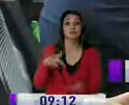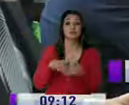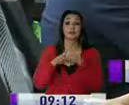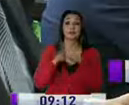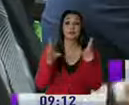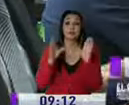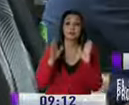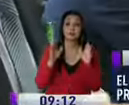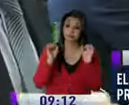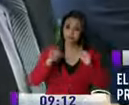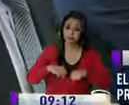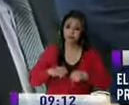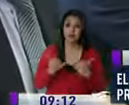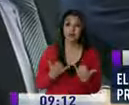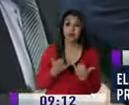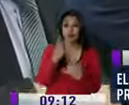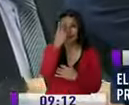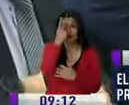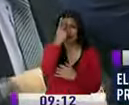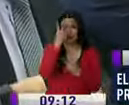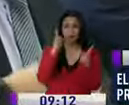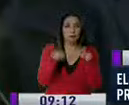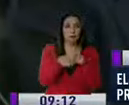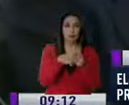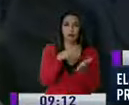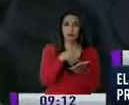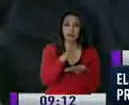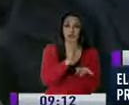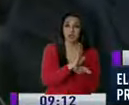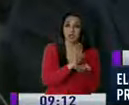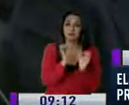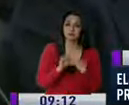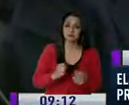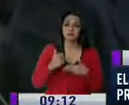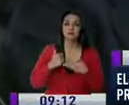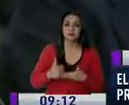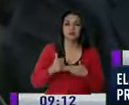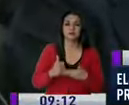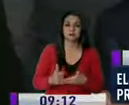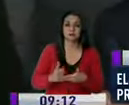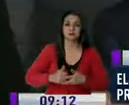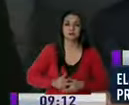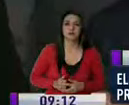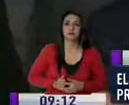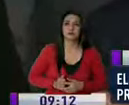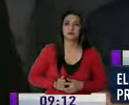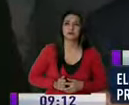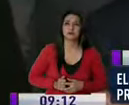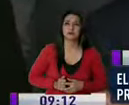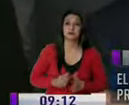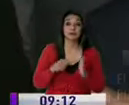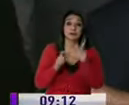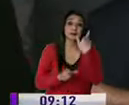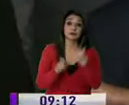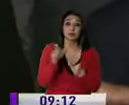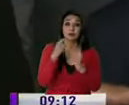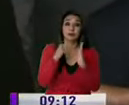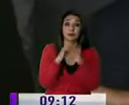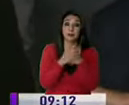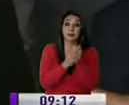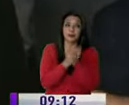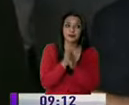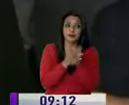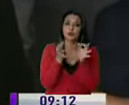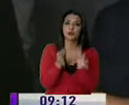empresas. Quienes actualmente tengan convenios de pago con el IES también podrán beneficiarse de este programa. Por las personas que